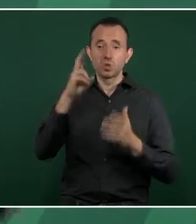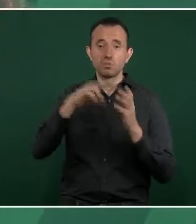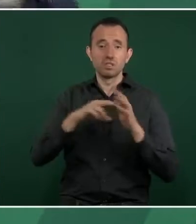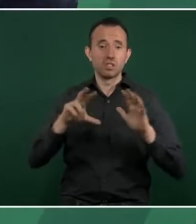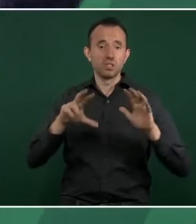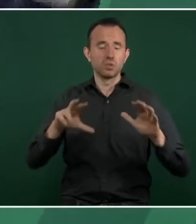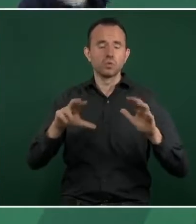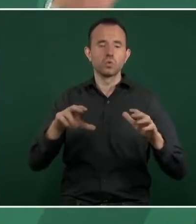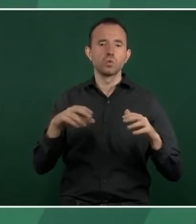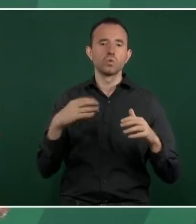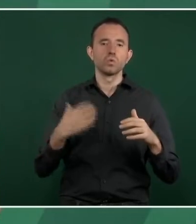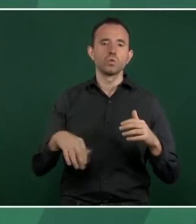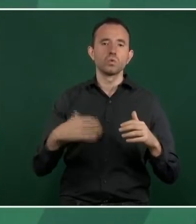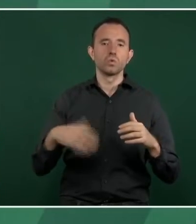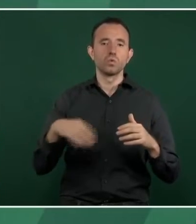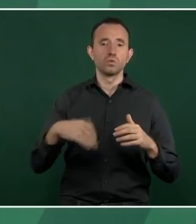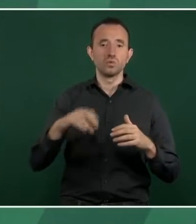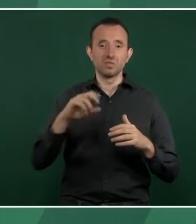Y no hay precedente,